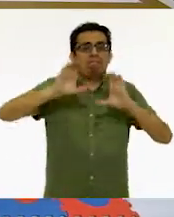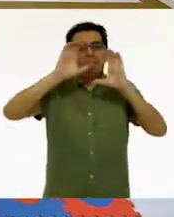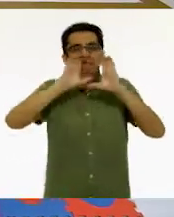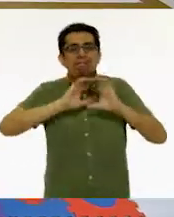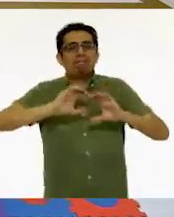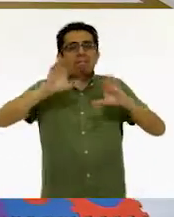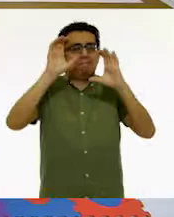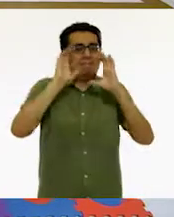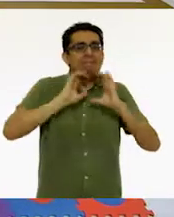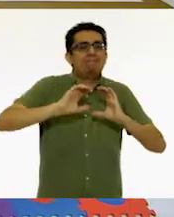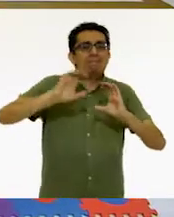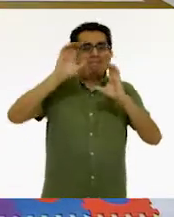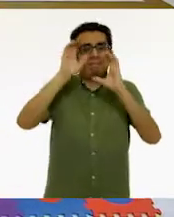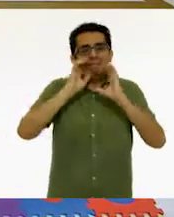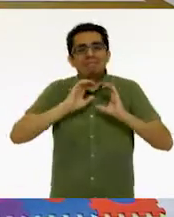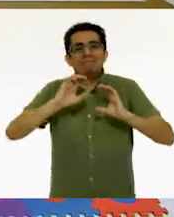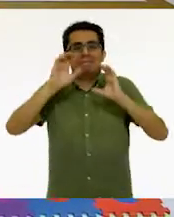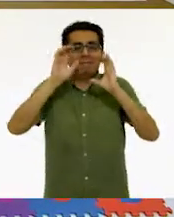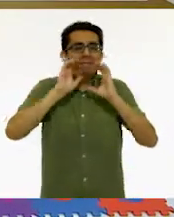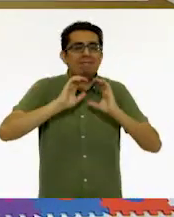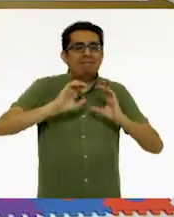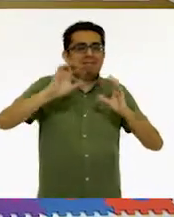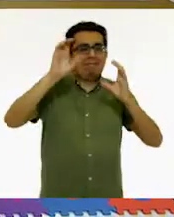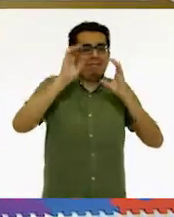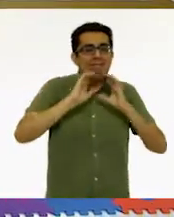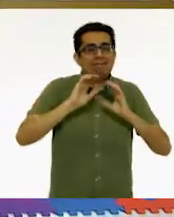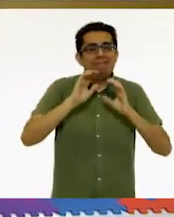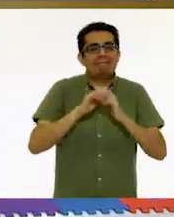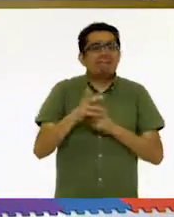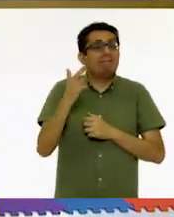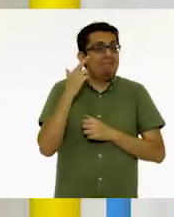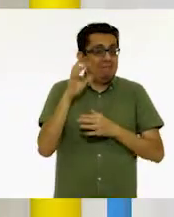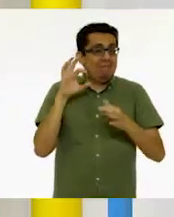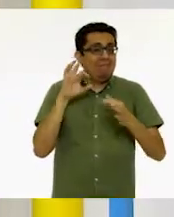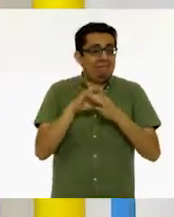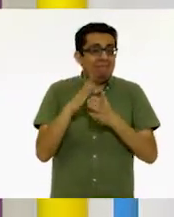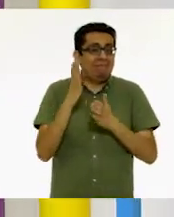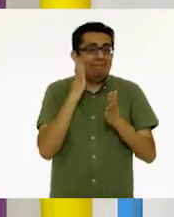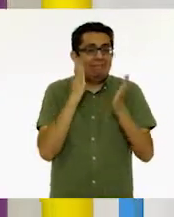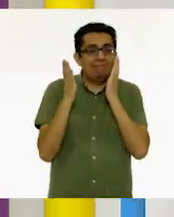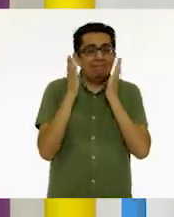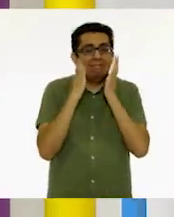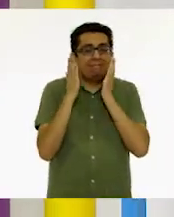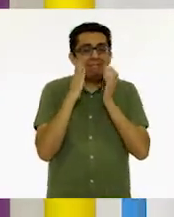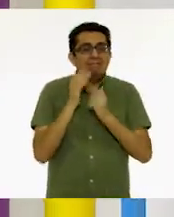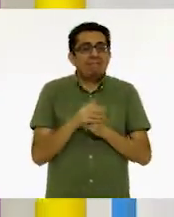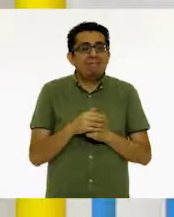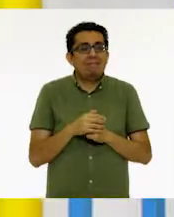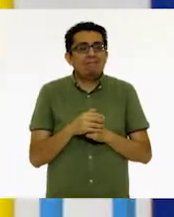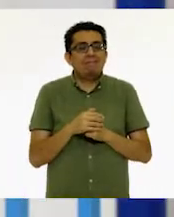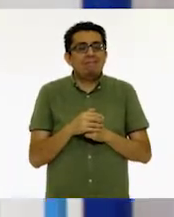Maridiusha, maridiusha, dubididu, dubididu.